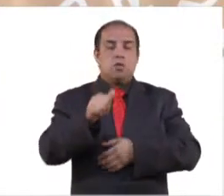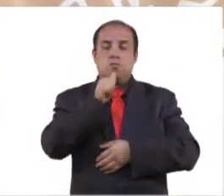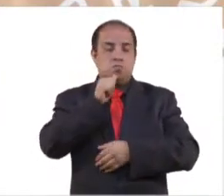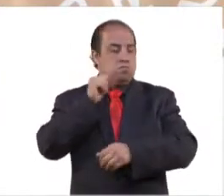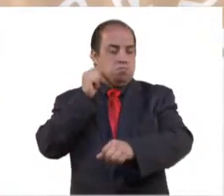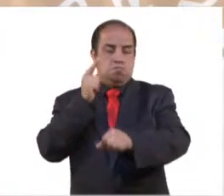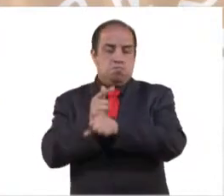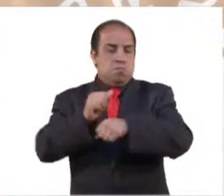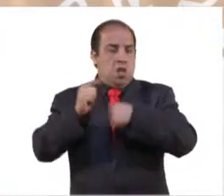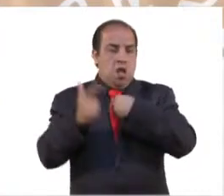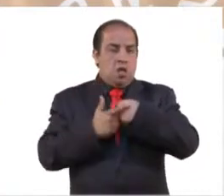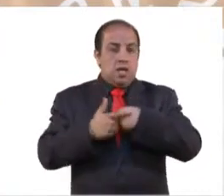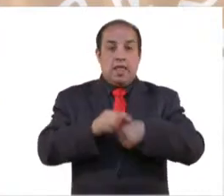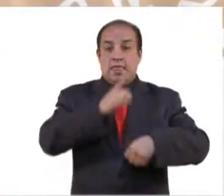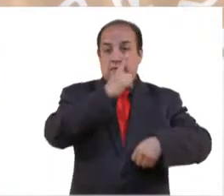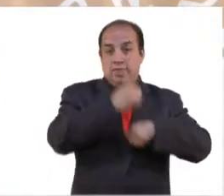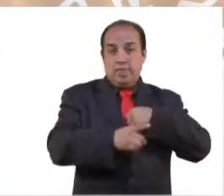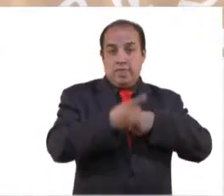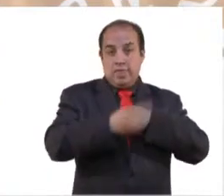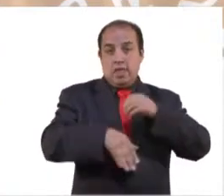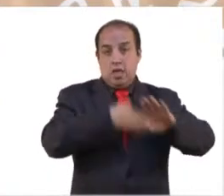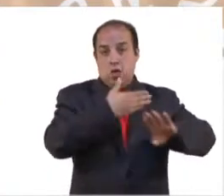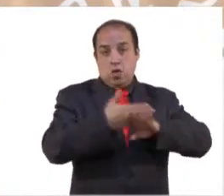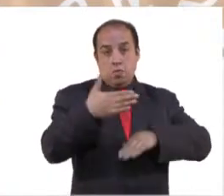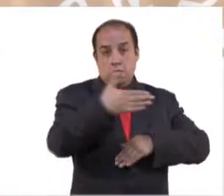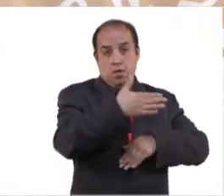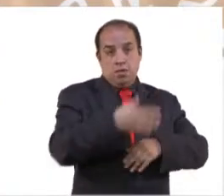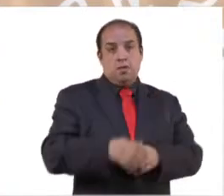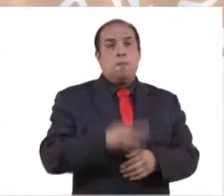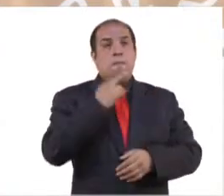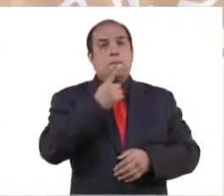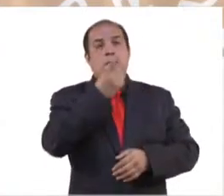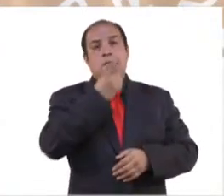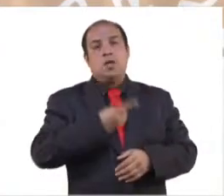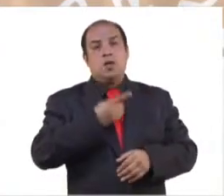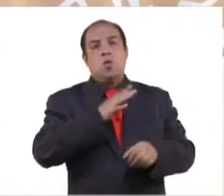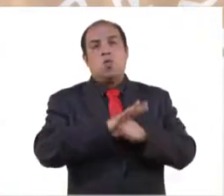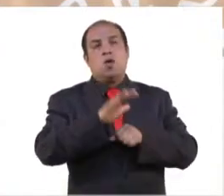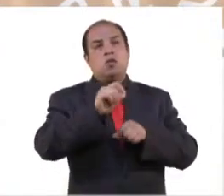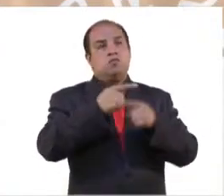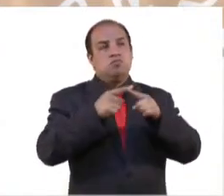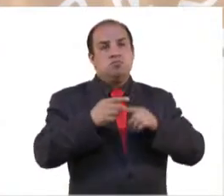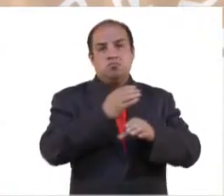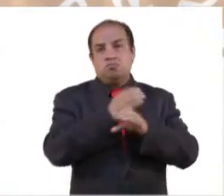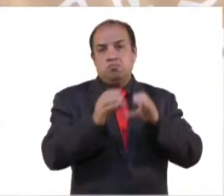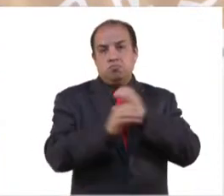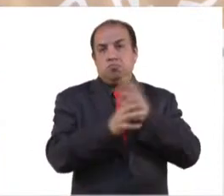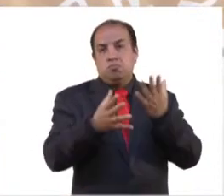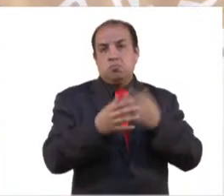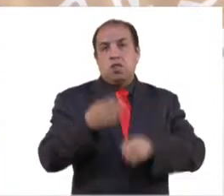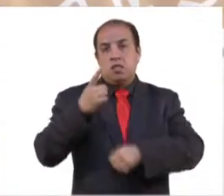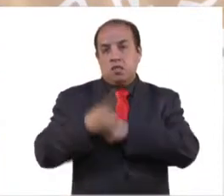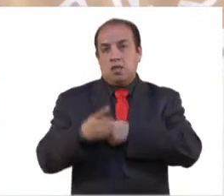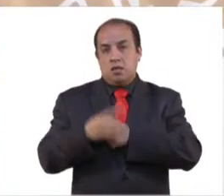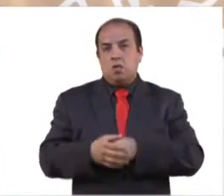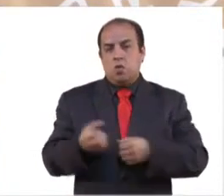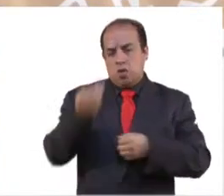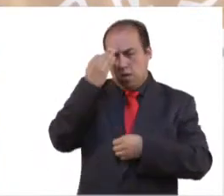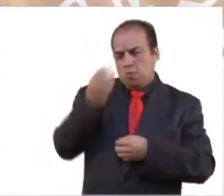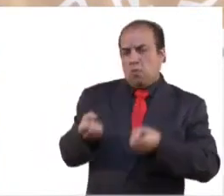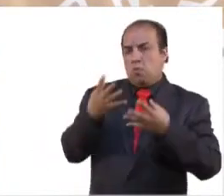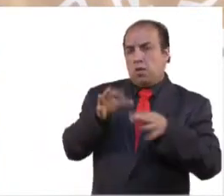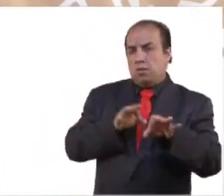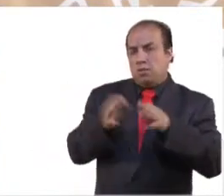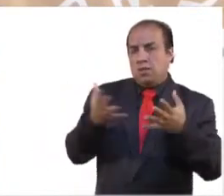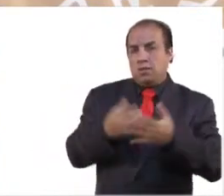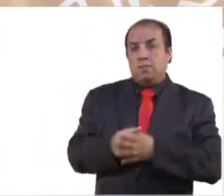pudiera afectar, que nos digan qué otros factores están influyendo. ¿Cuánto tiempo podrían llevar a cabo estos trabajos? No tiene que ser esta semana que